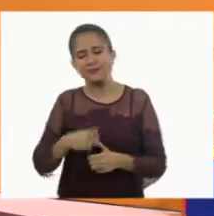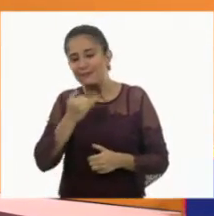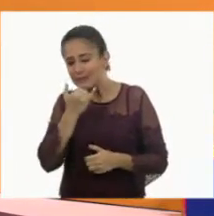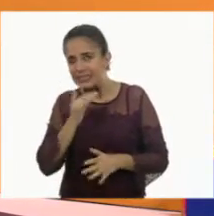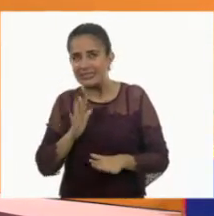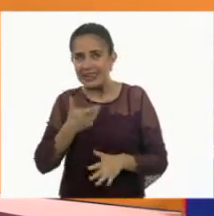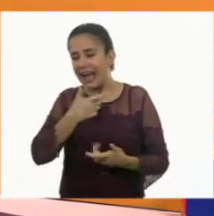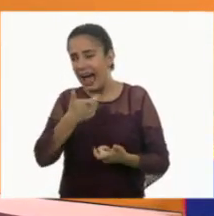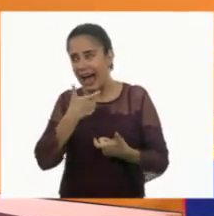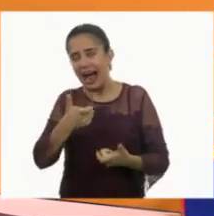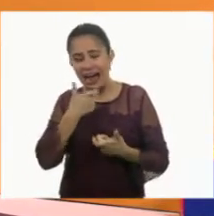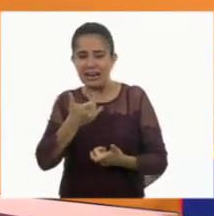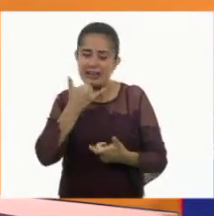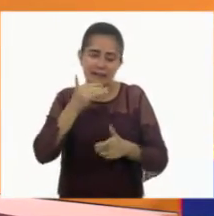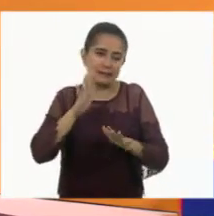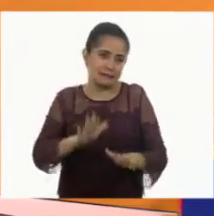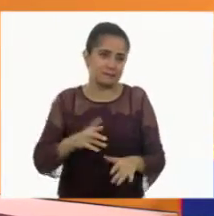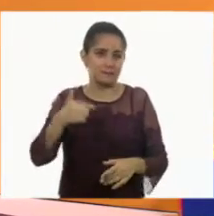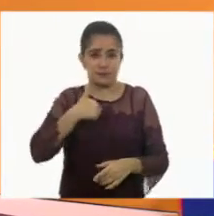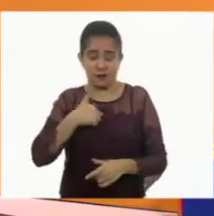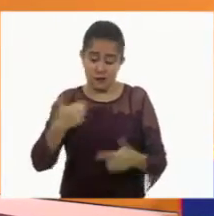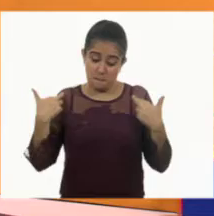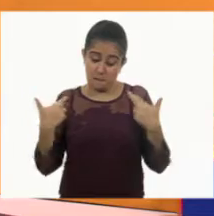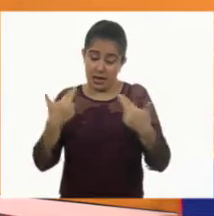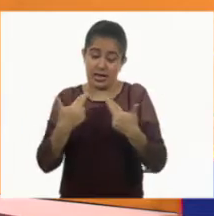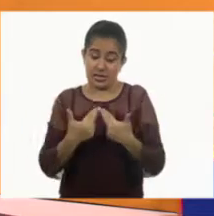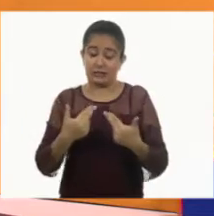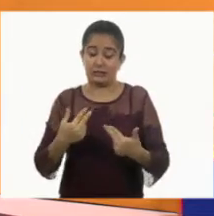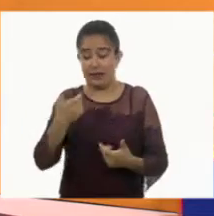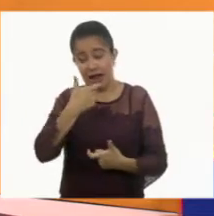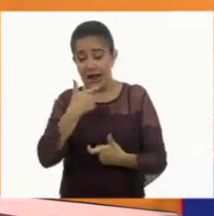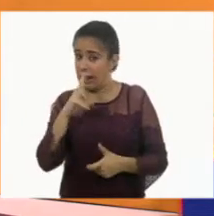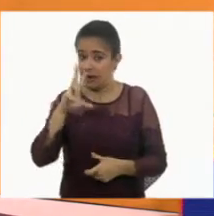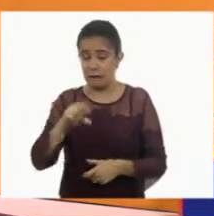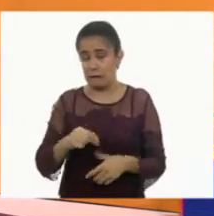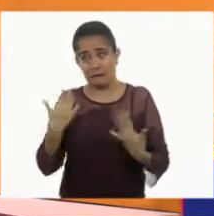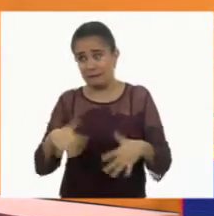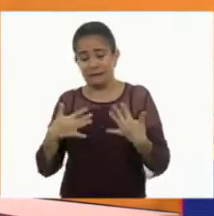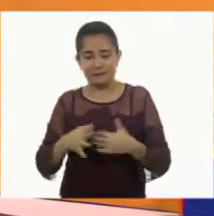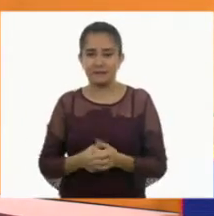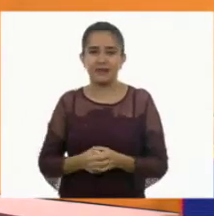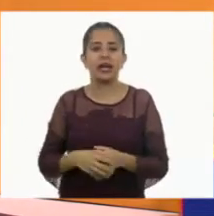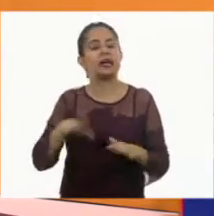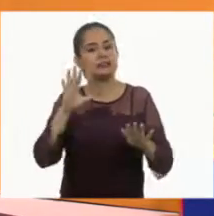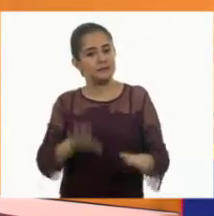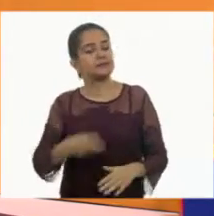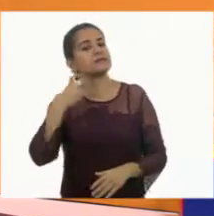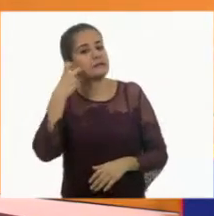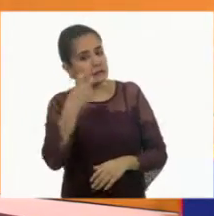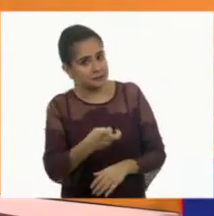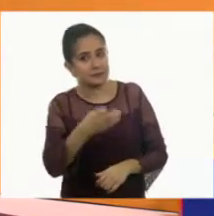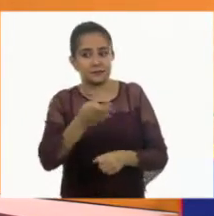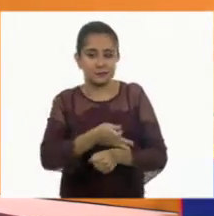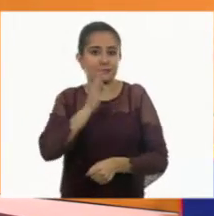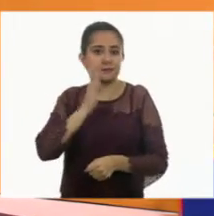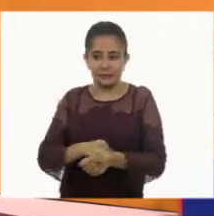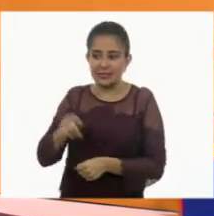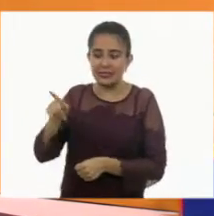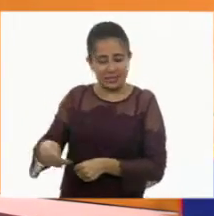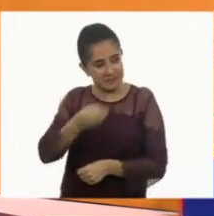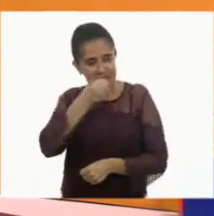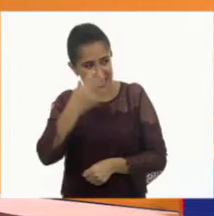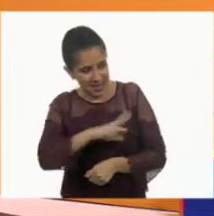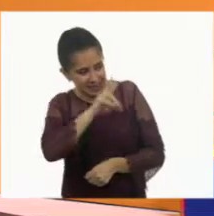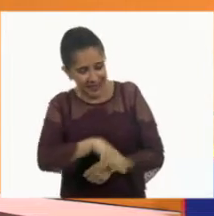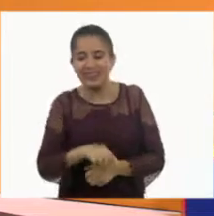Perdón, disculpe, se me olvida que soy el maestro. Bien, sí, efectivamente. Sí, está bueno el chiste, ¿verdad que sí? Sí,